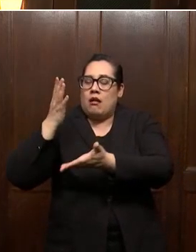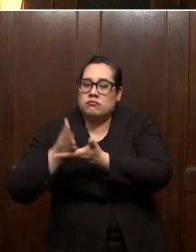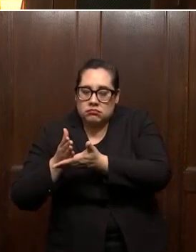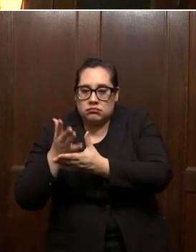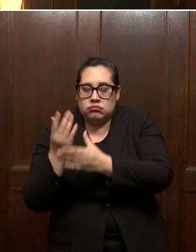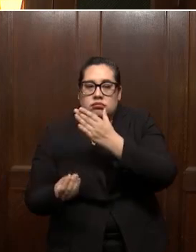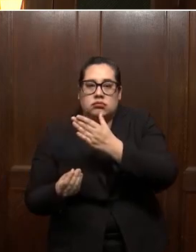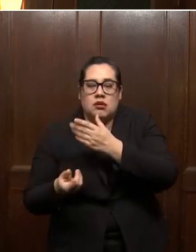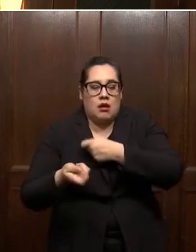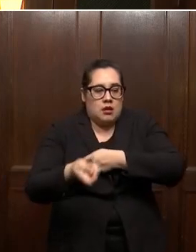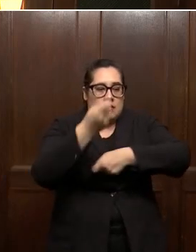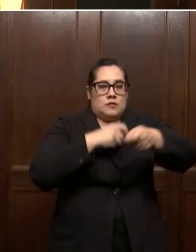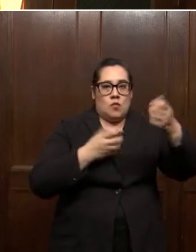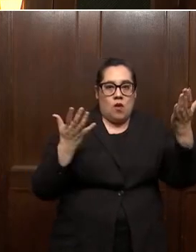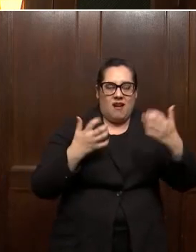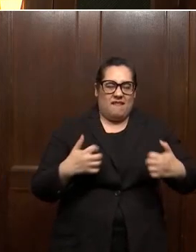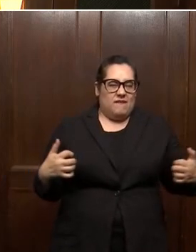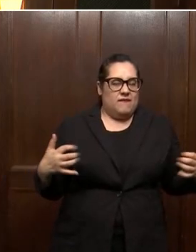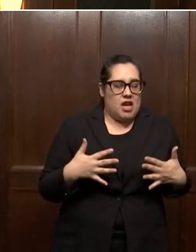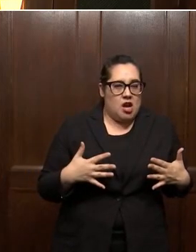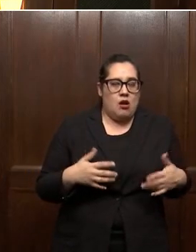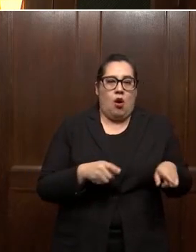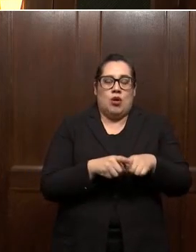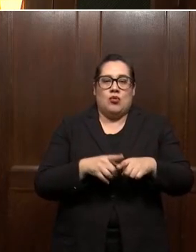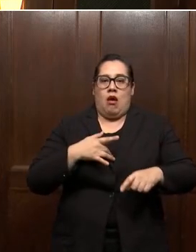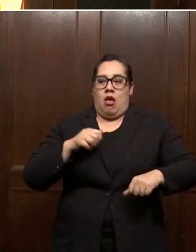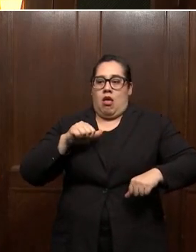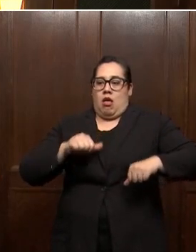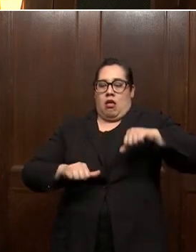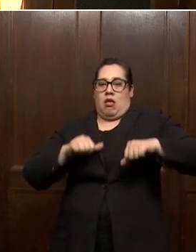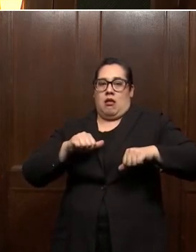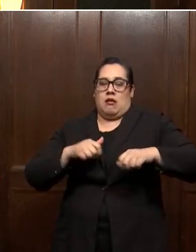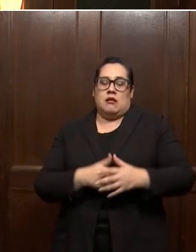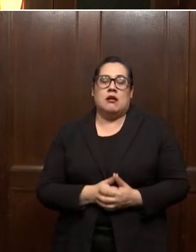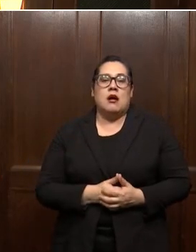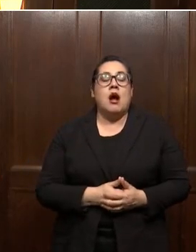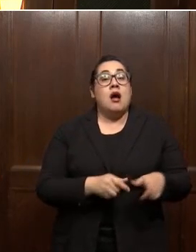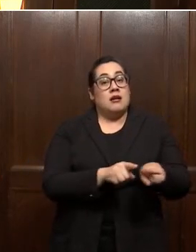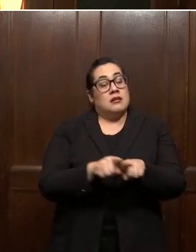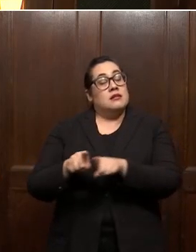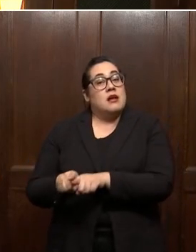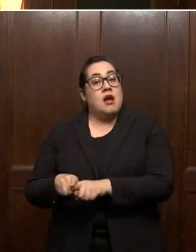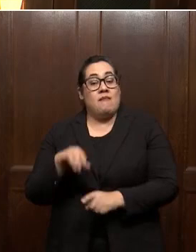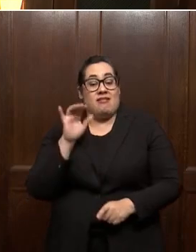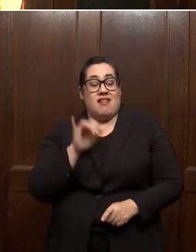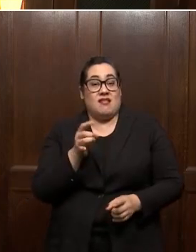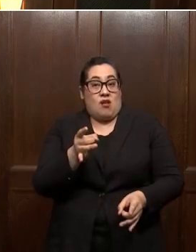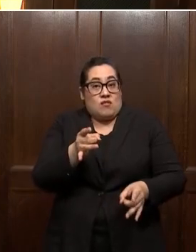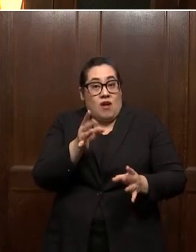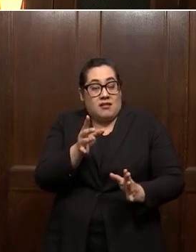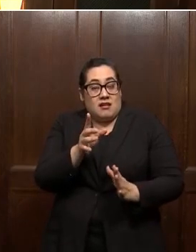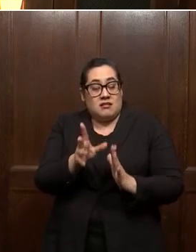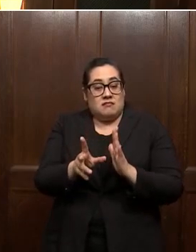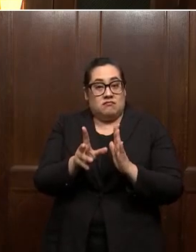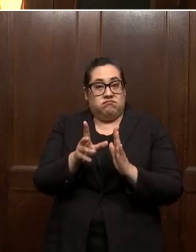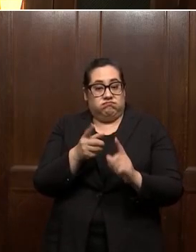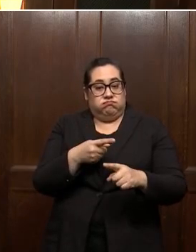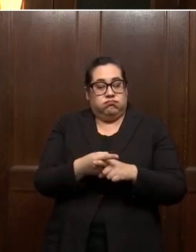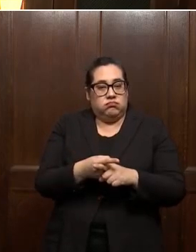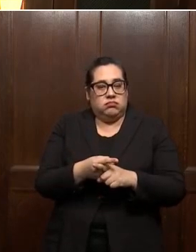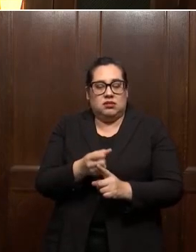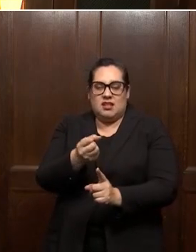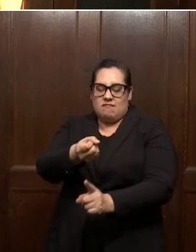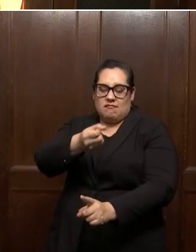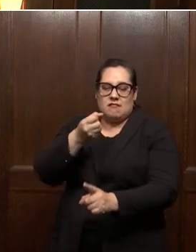reemplazado por el miedo y la incertidumbre. Igualmente, esta crisis ha tenido un